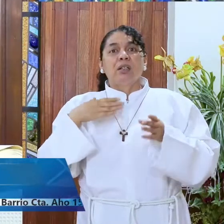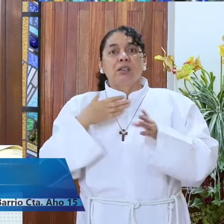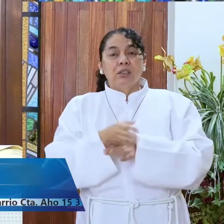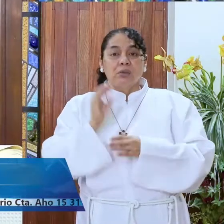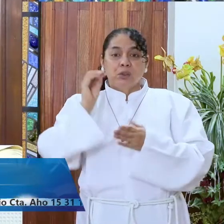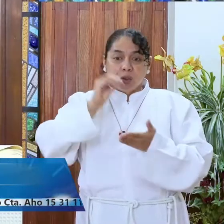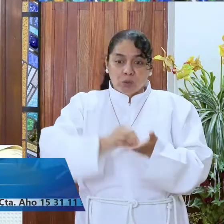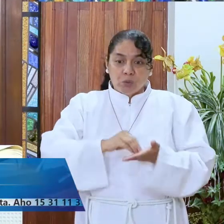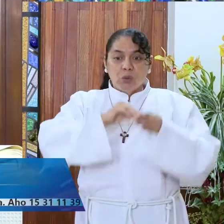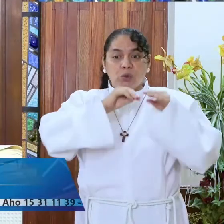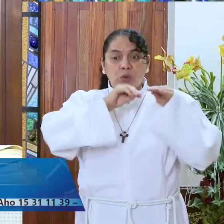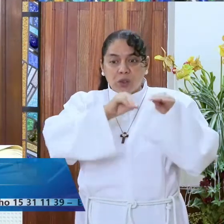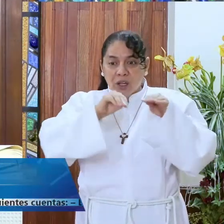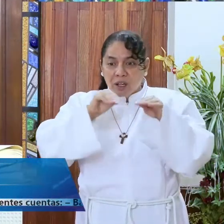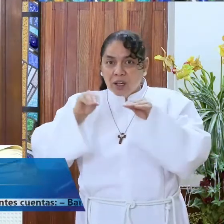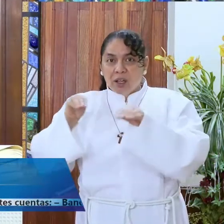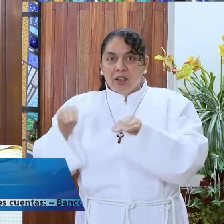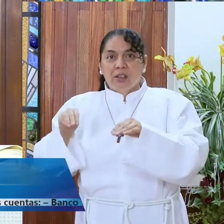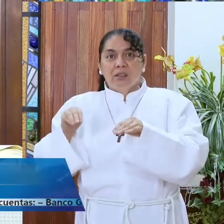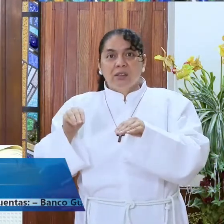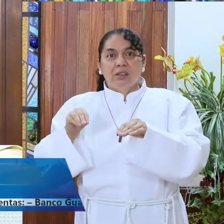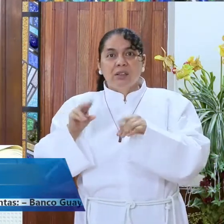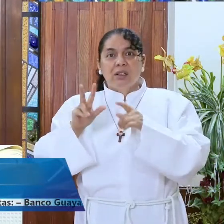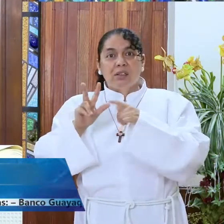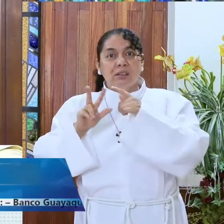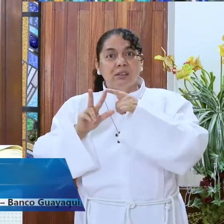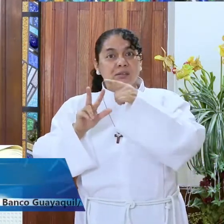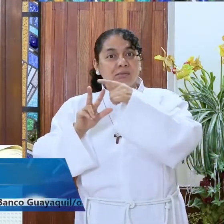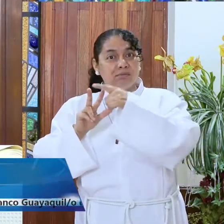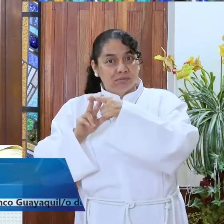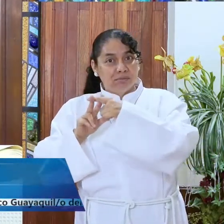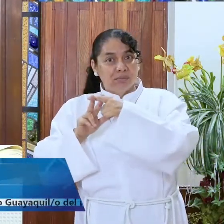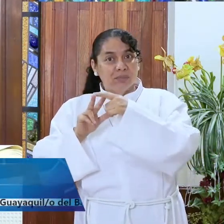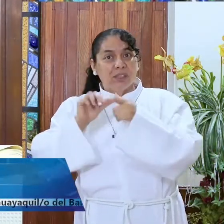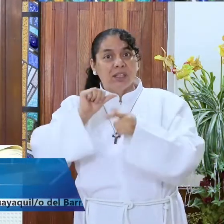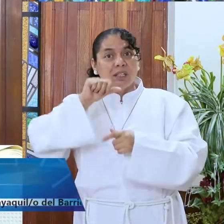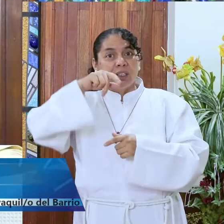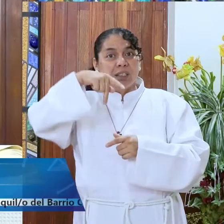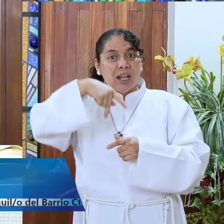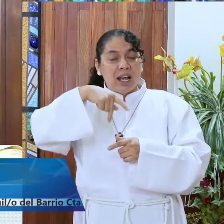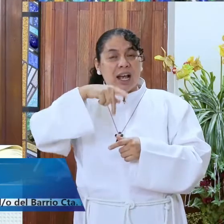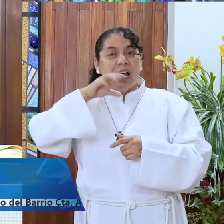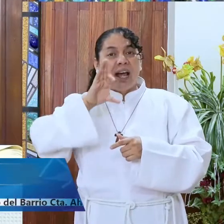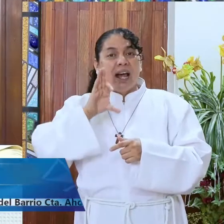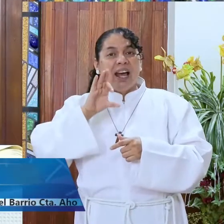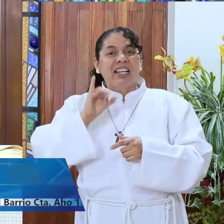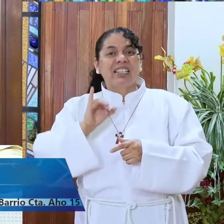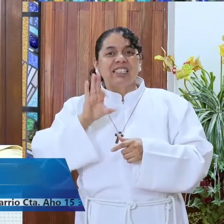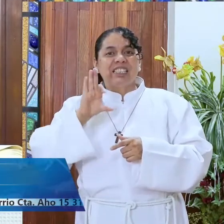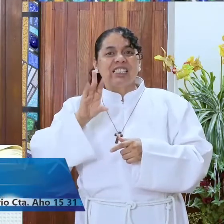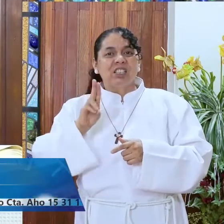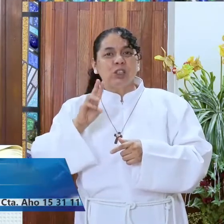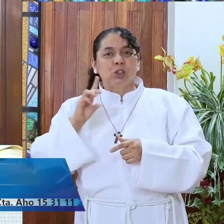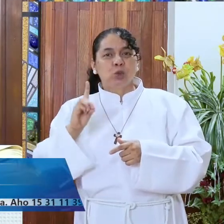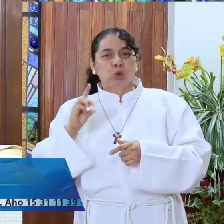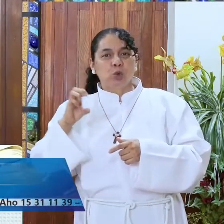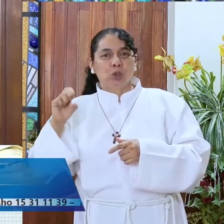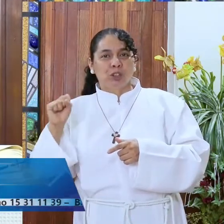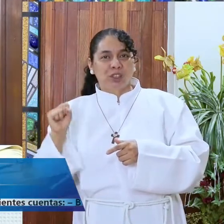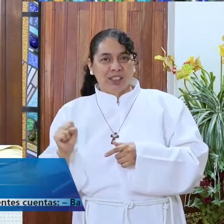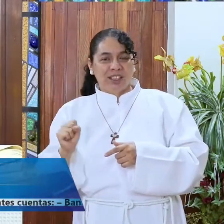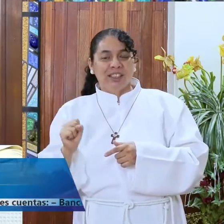enseñar son esas tres actitudes que no nos cansaremos de comentarlas